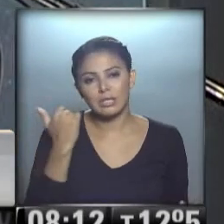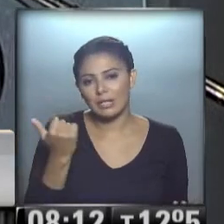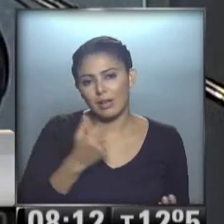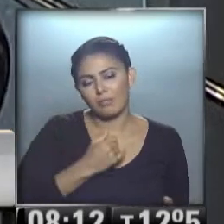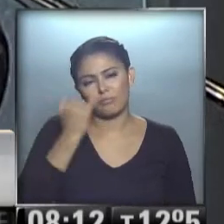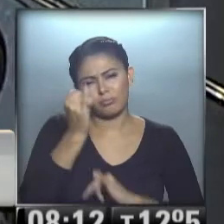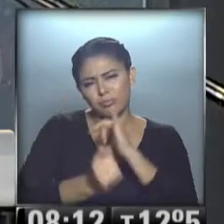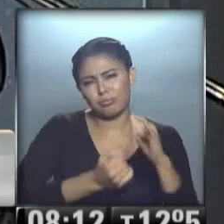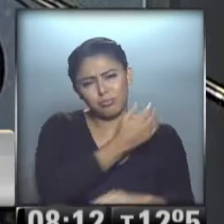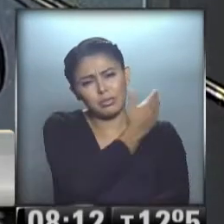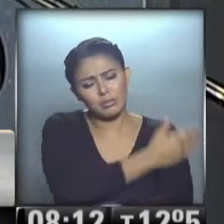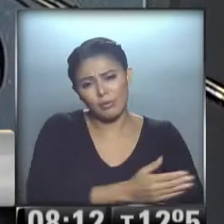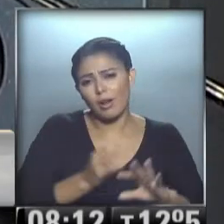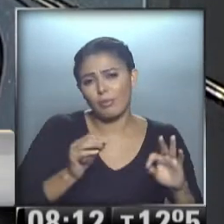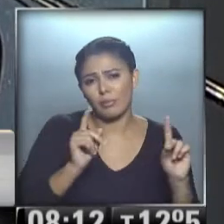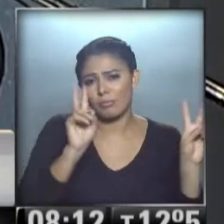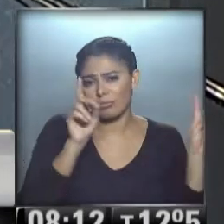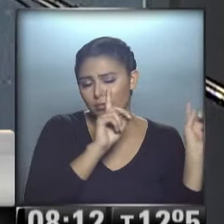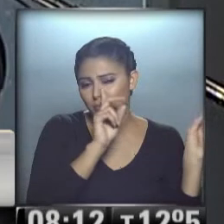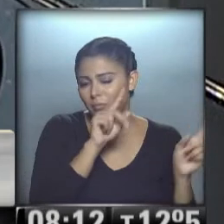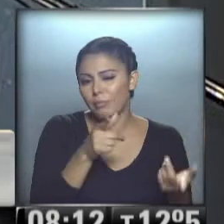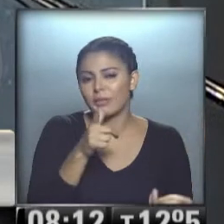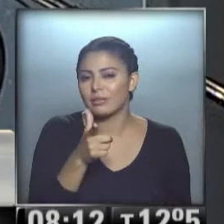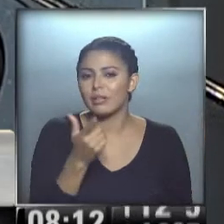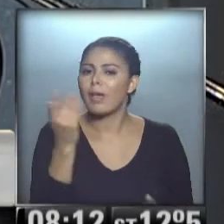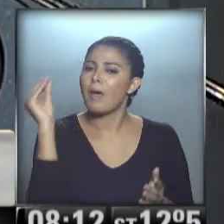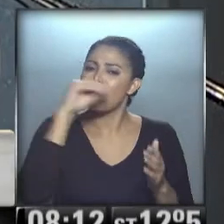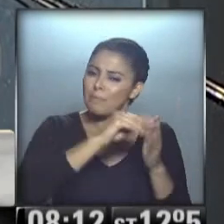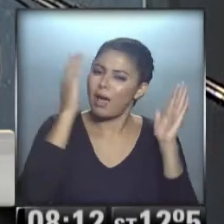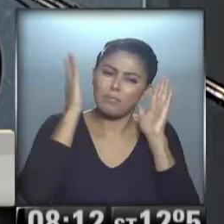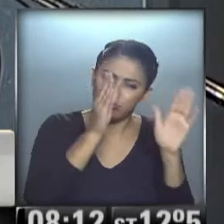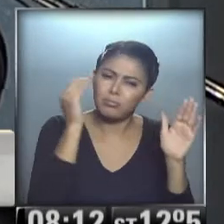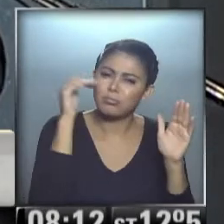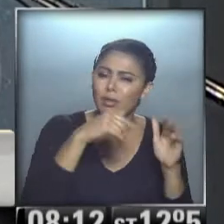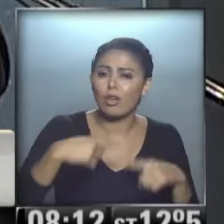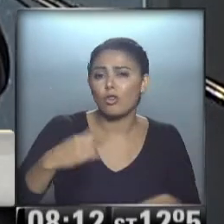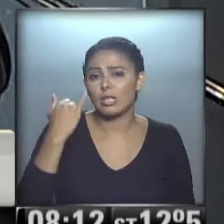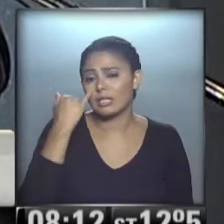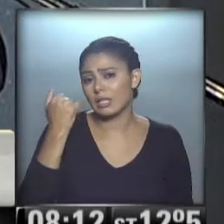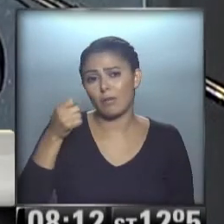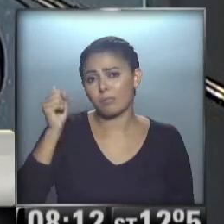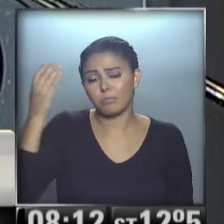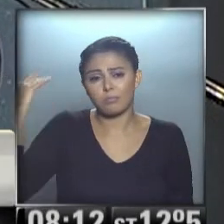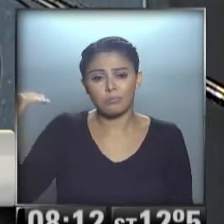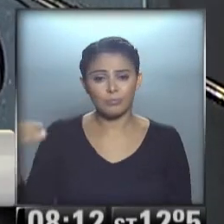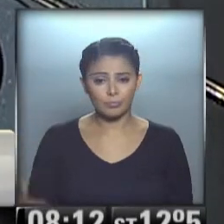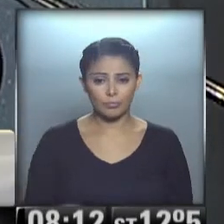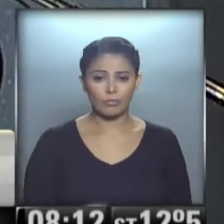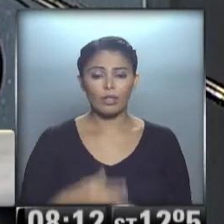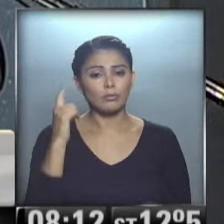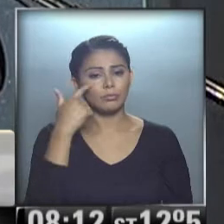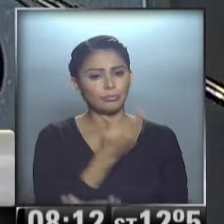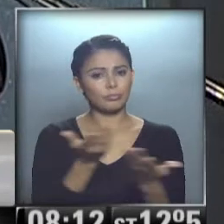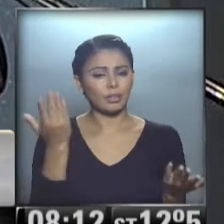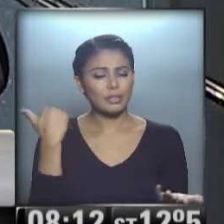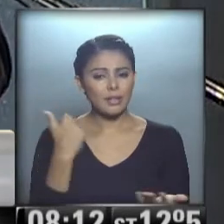muchísimo durante la semana. Me parece que no voy a abundar más en comentarios que ya han sido debidamente expuestos en el